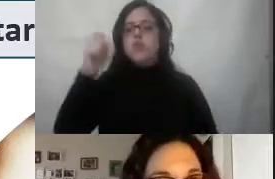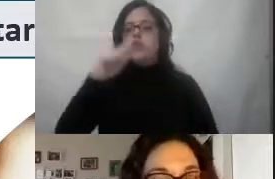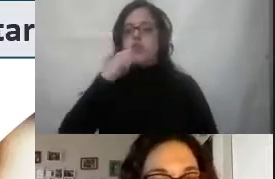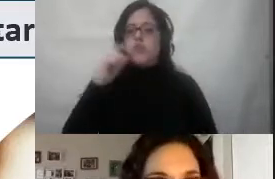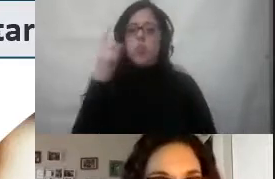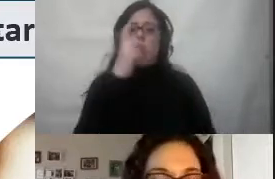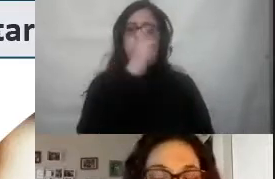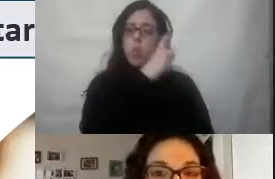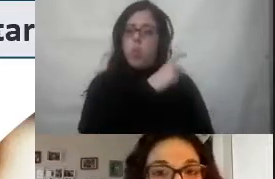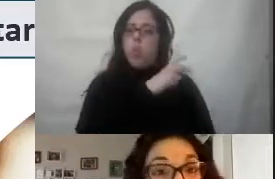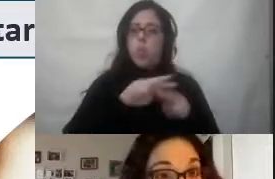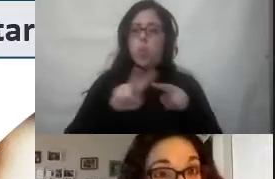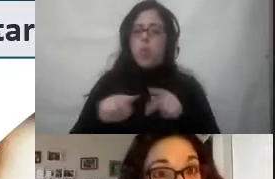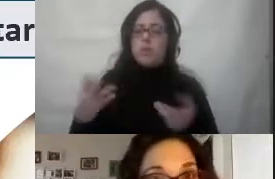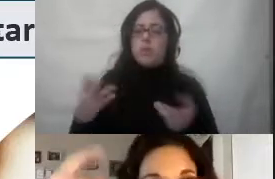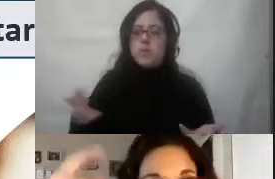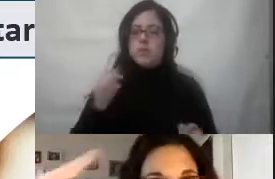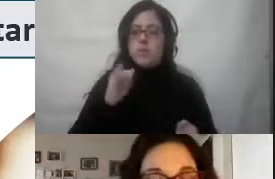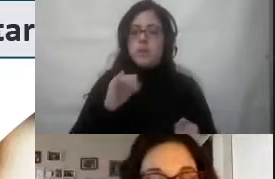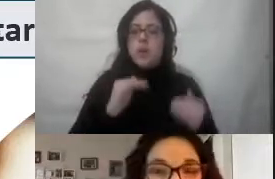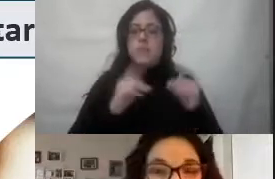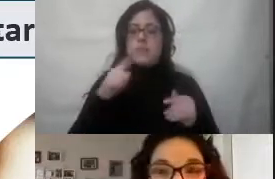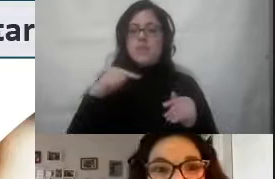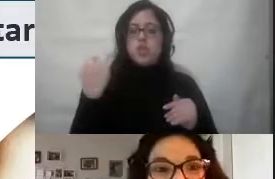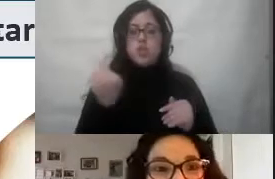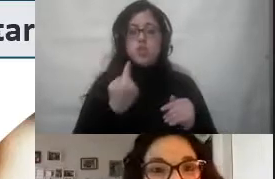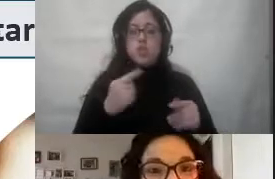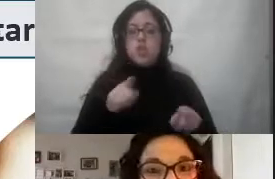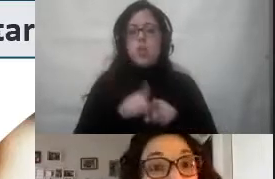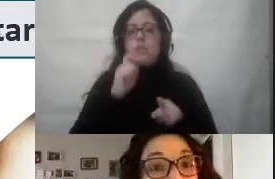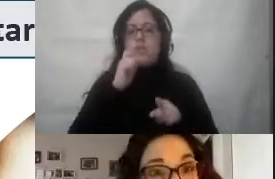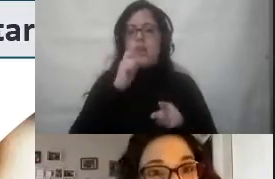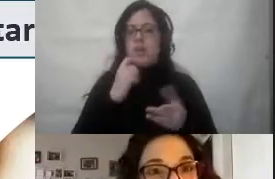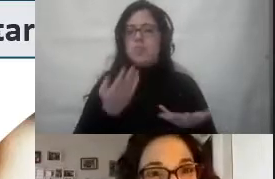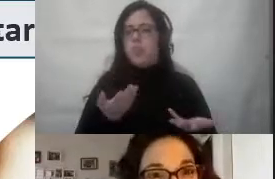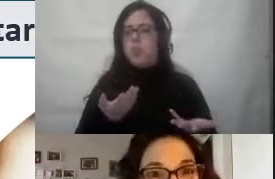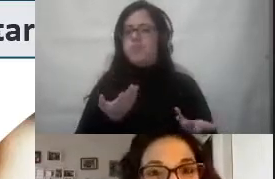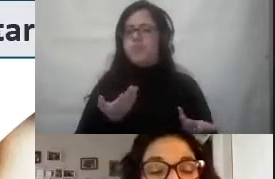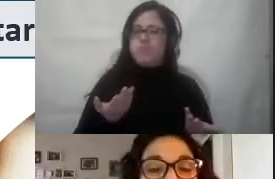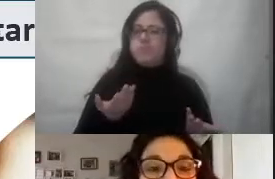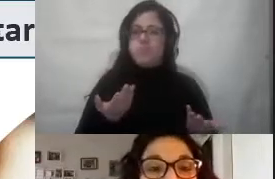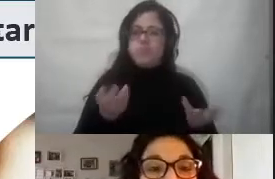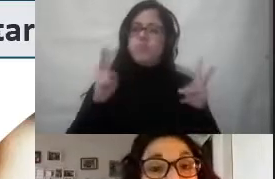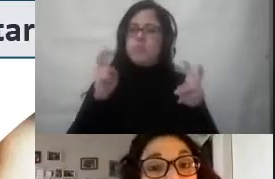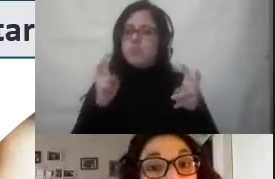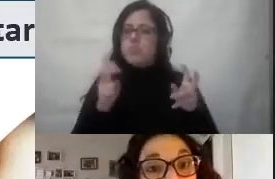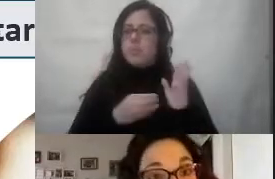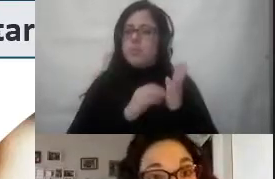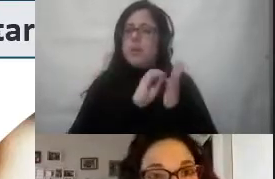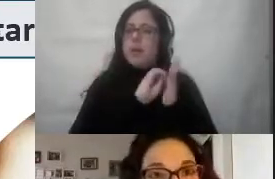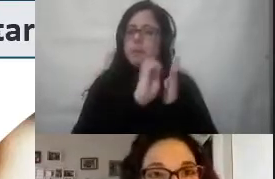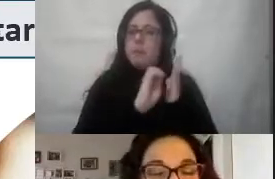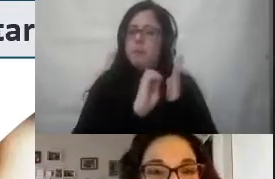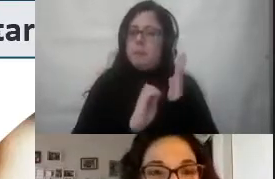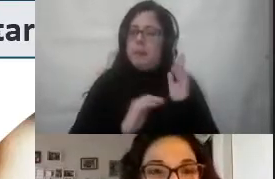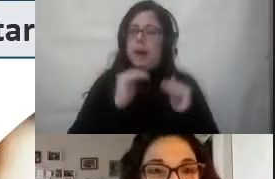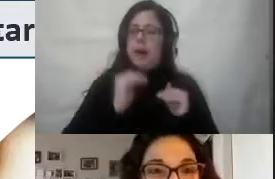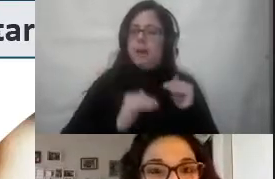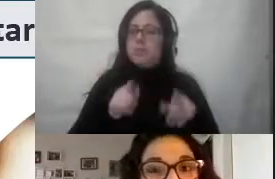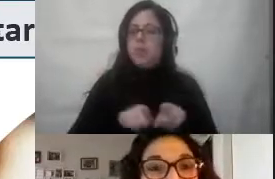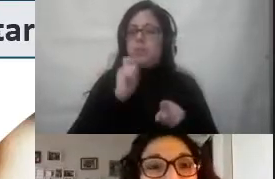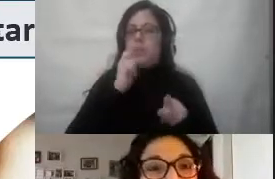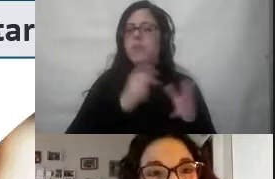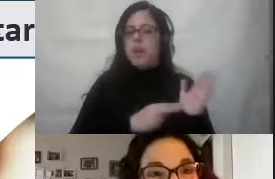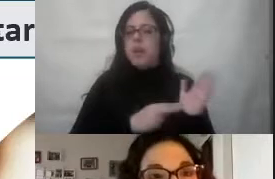de desarrollar. Estamos tan seteados a veces a esta idea del contenido, por sobre todo, que nos cuesta mucho poder visibilizar